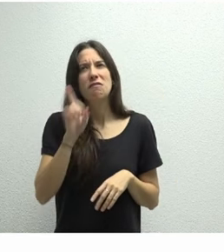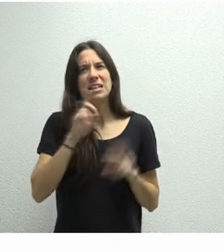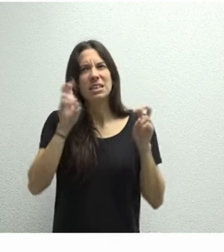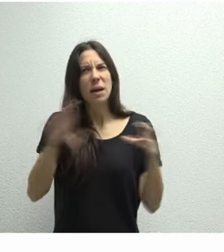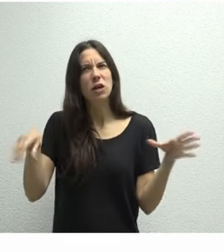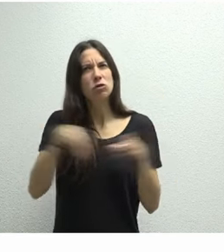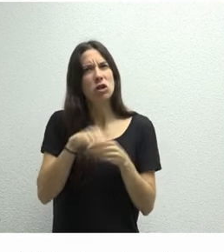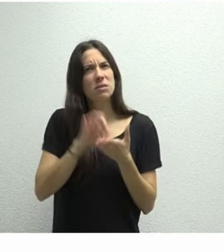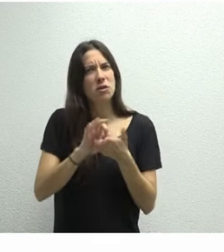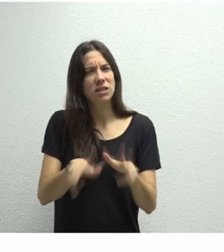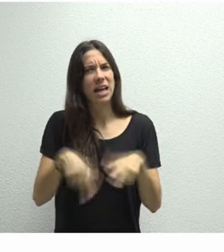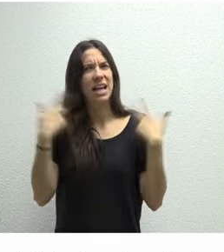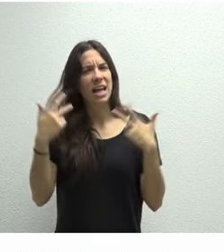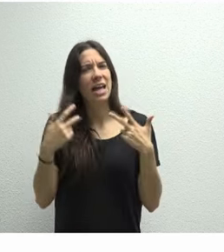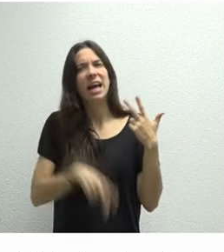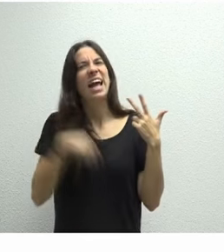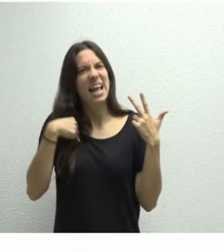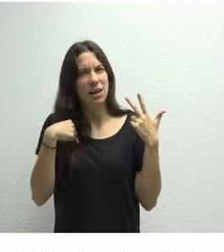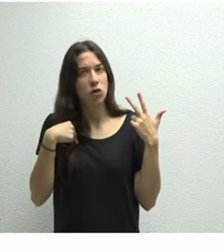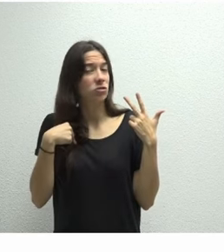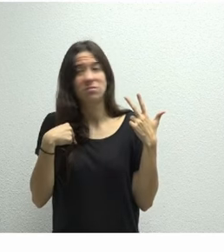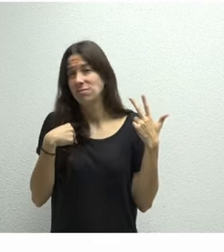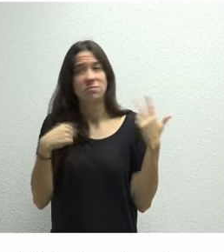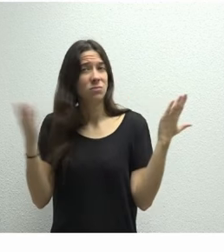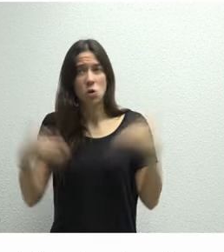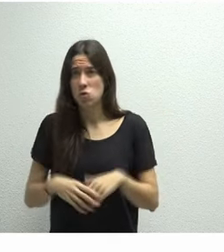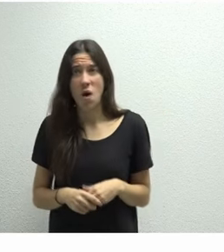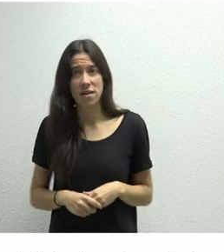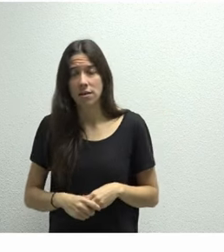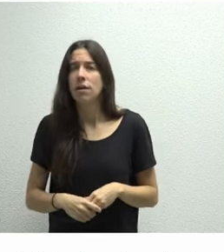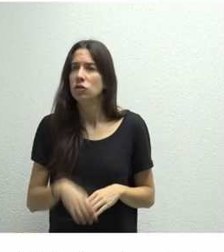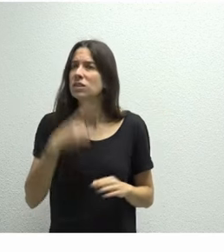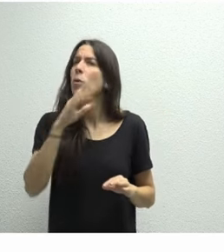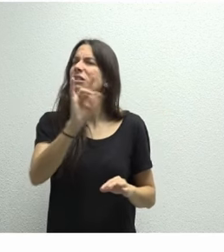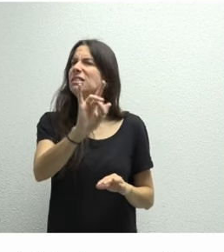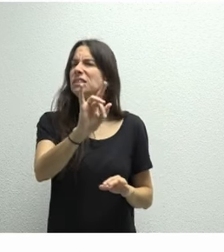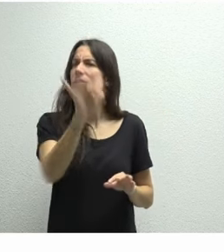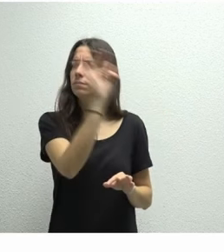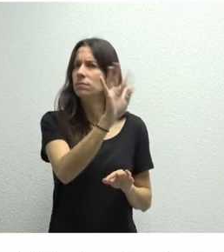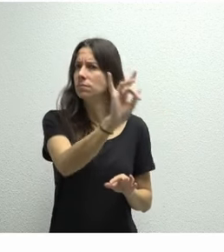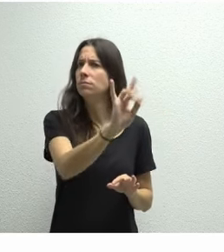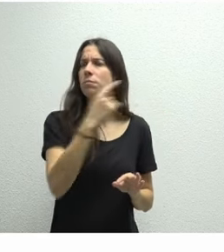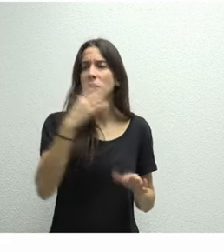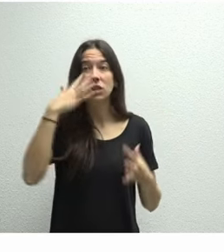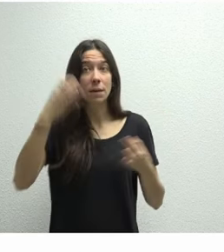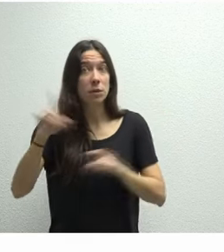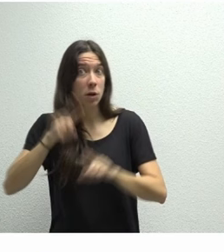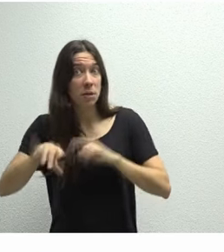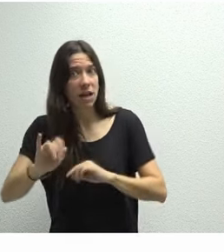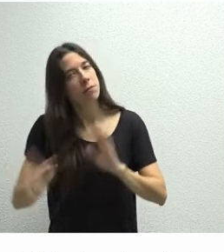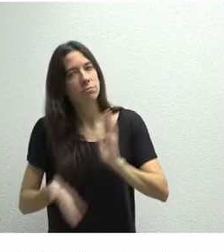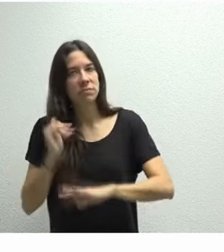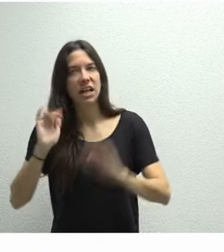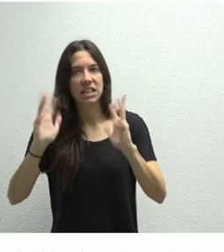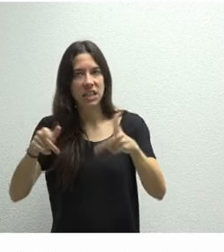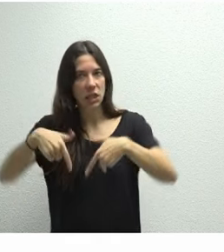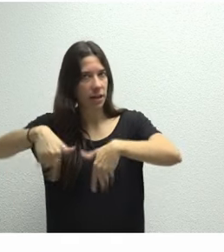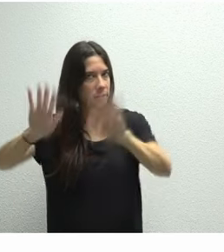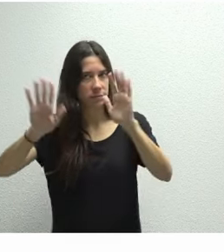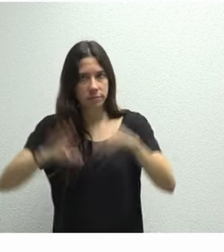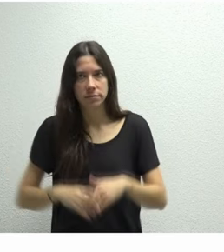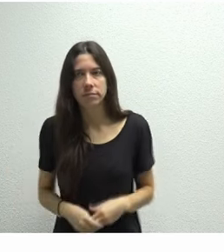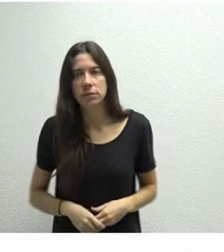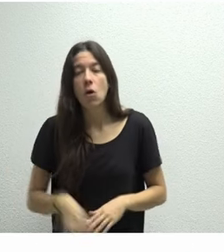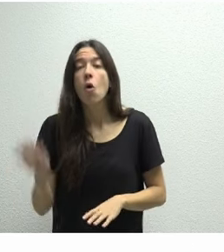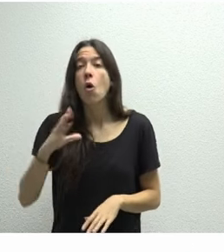genéricos Qué significa eso no que sí sí pero cuando hay realmente problemas nos vamos en la residencia No Eh sí